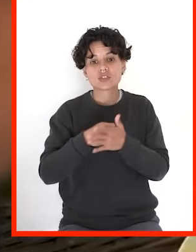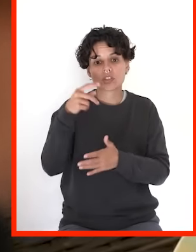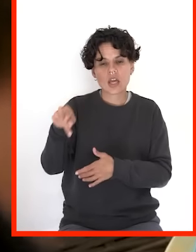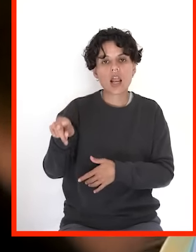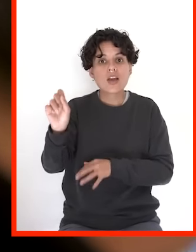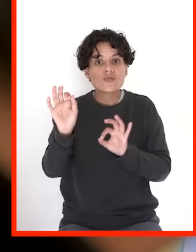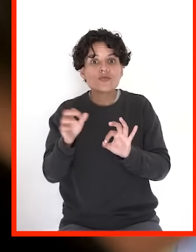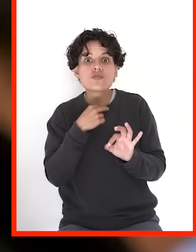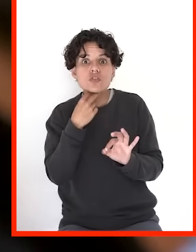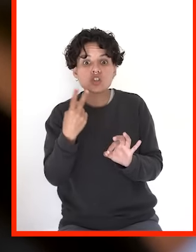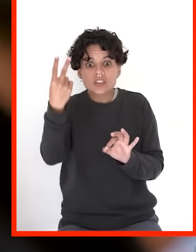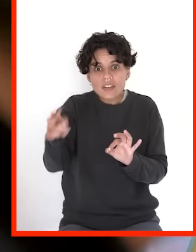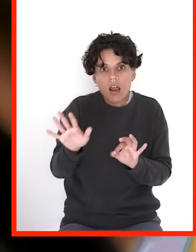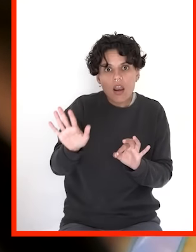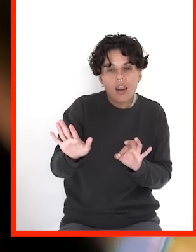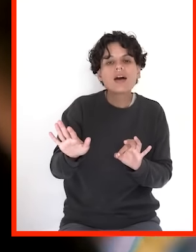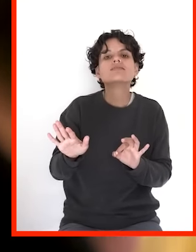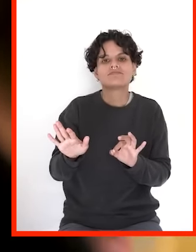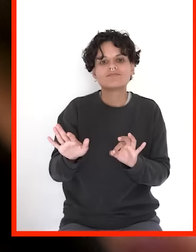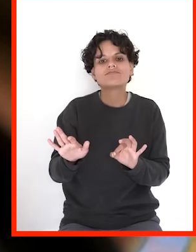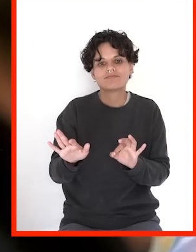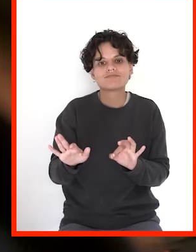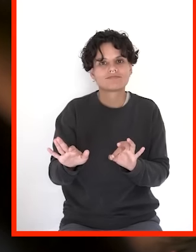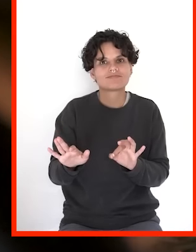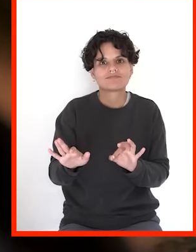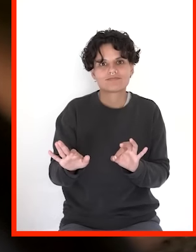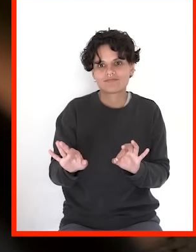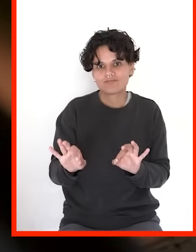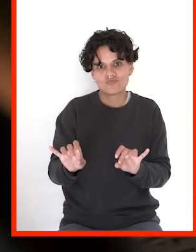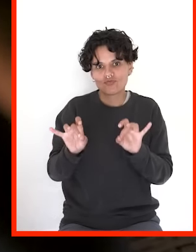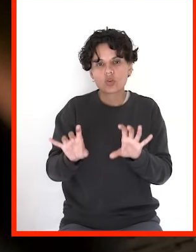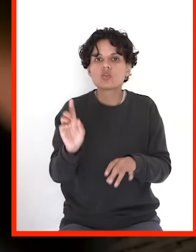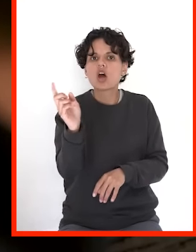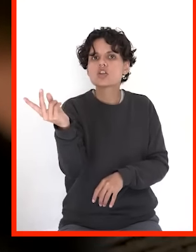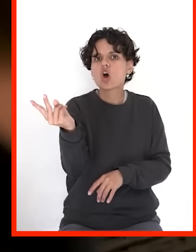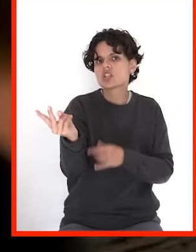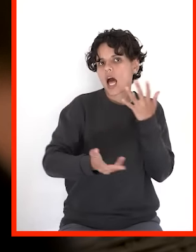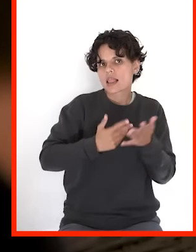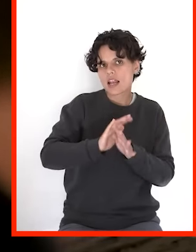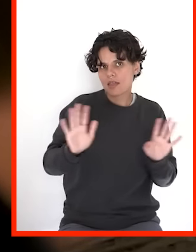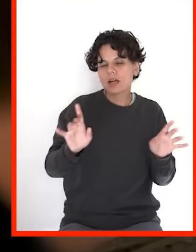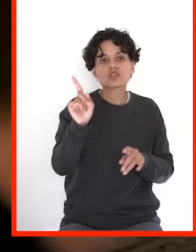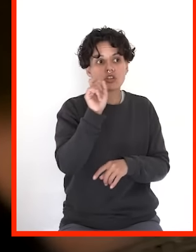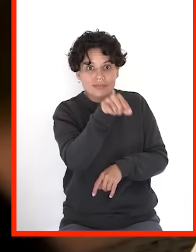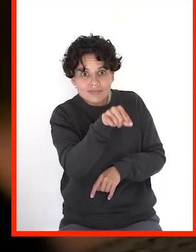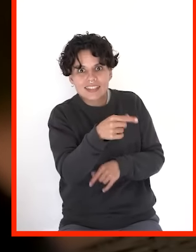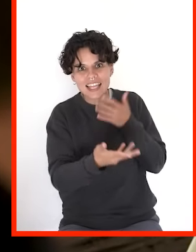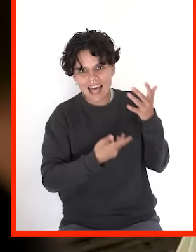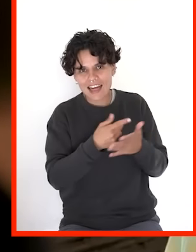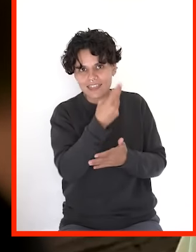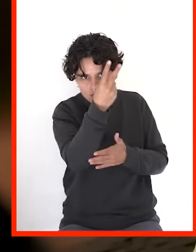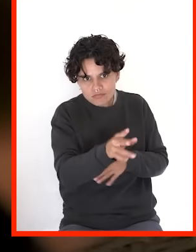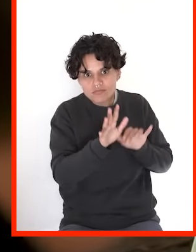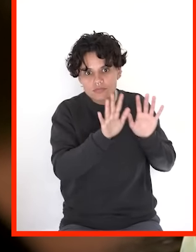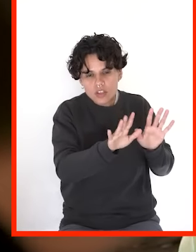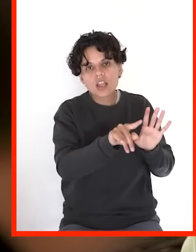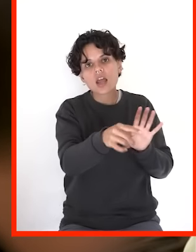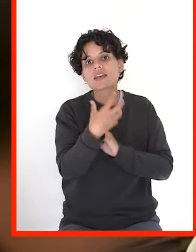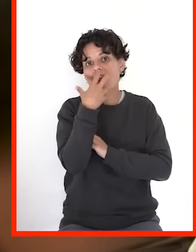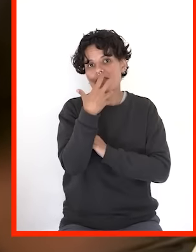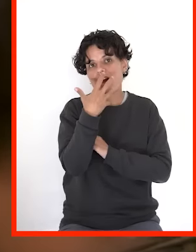quedó. No está fuera del tema, no es que la canten los dos chiquillos nomás. Está la parte del Bro ahí grabada en la